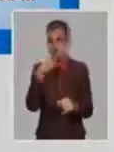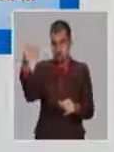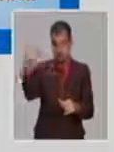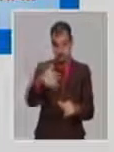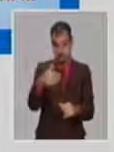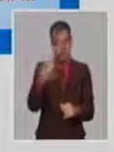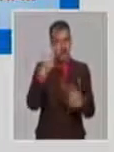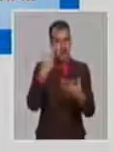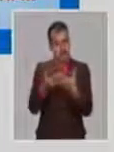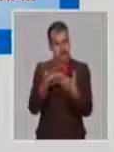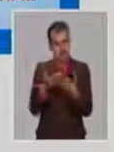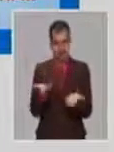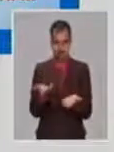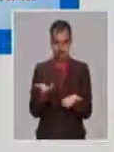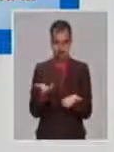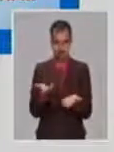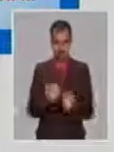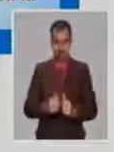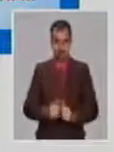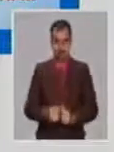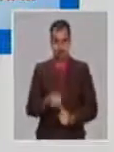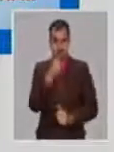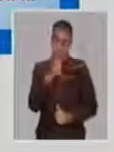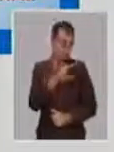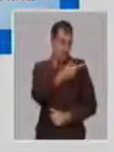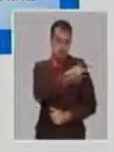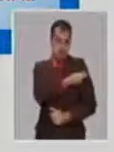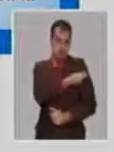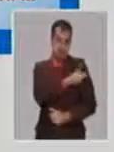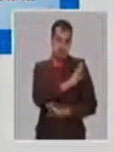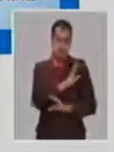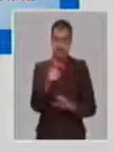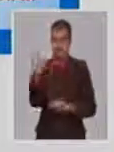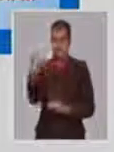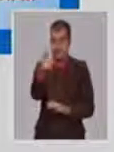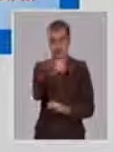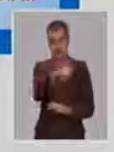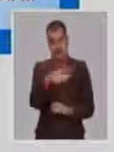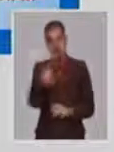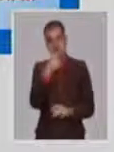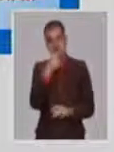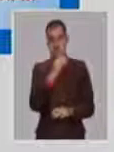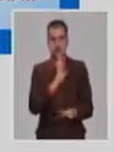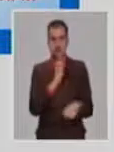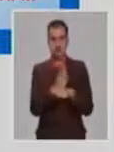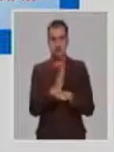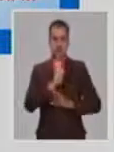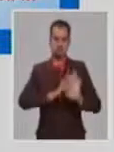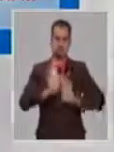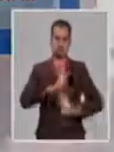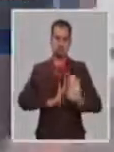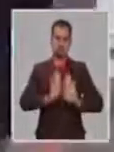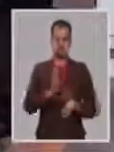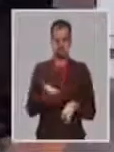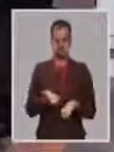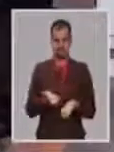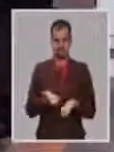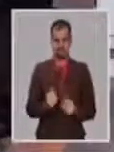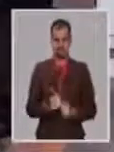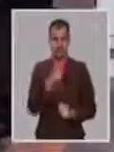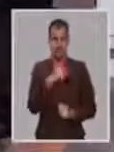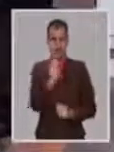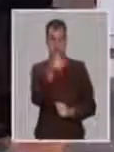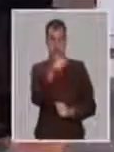de participación en el estudio, porque serían beneficiados de todas formas con la vacunación una vez que termine el estudio. O incluso los que reciban el placebo, después serían